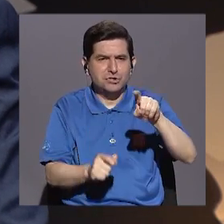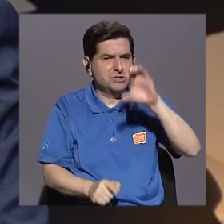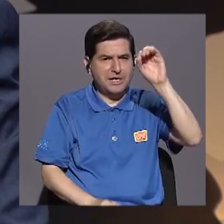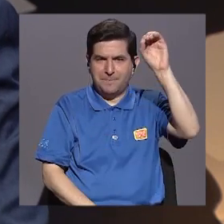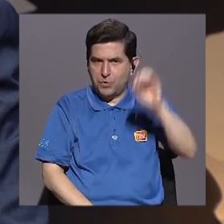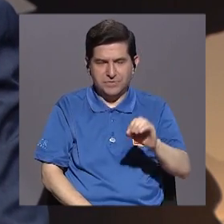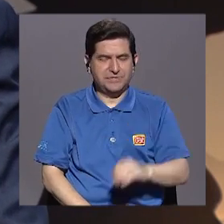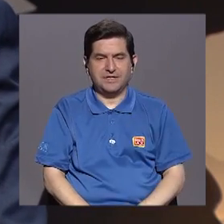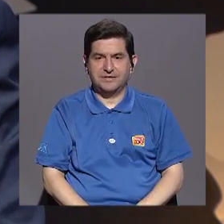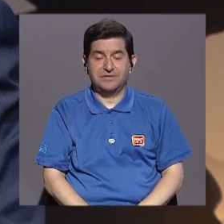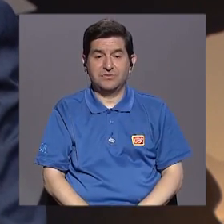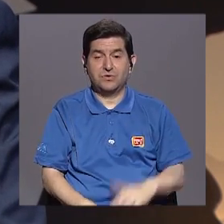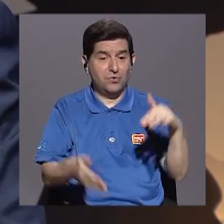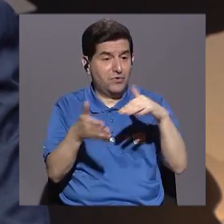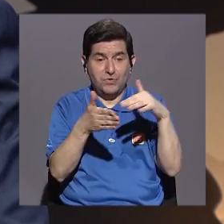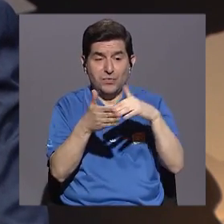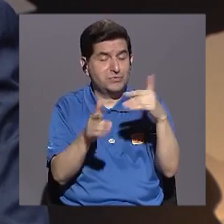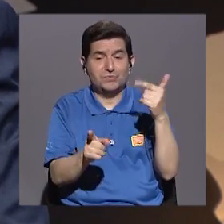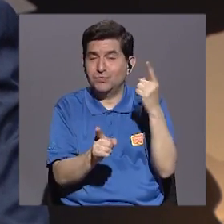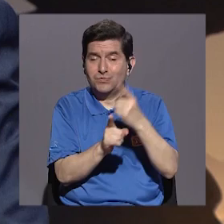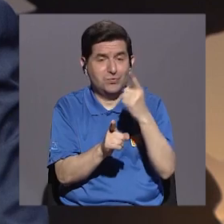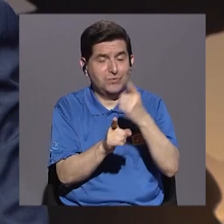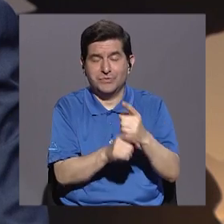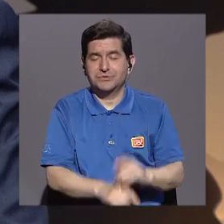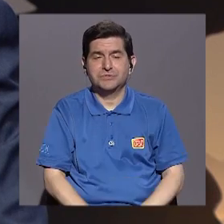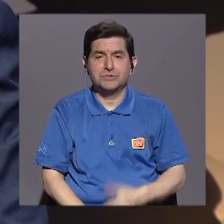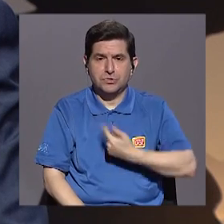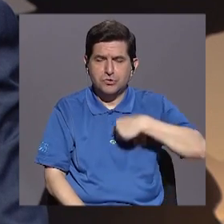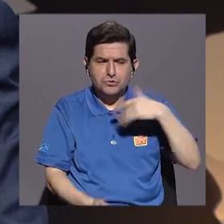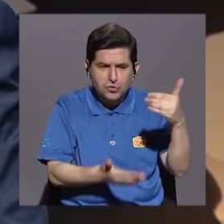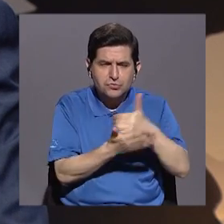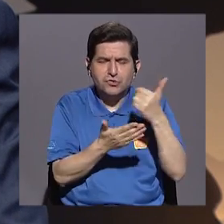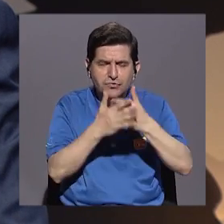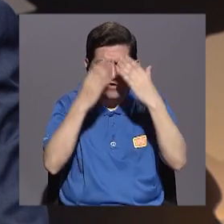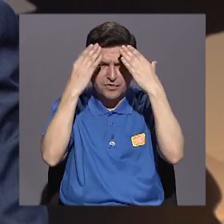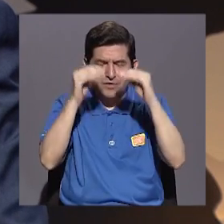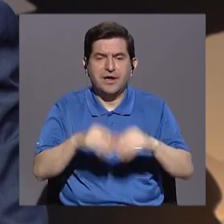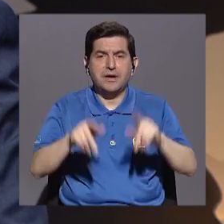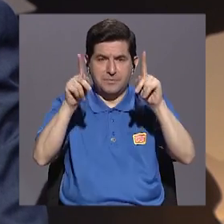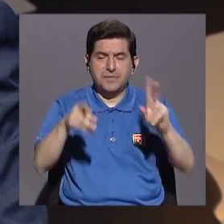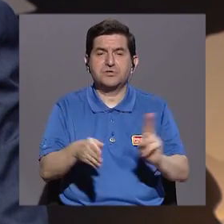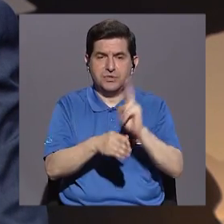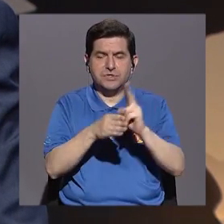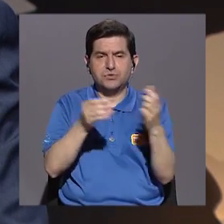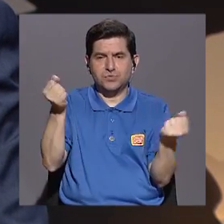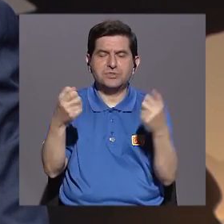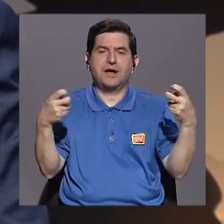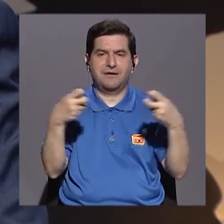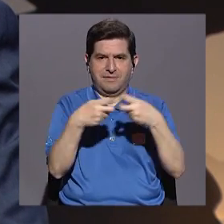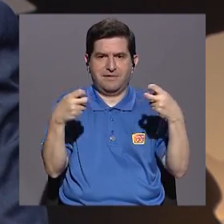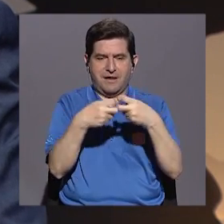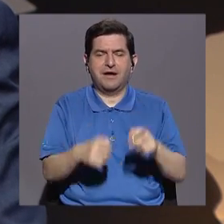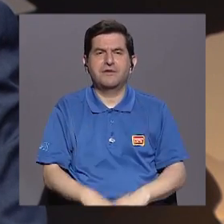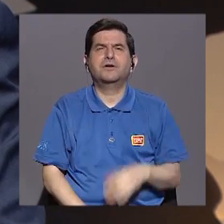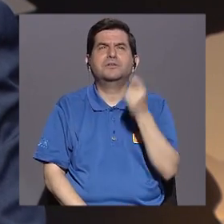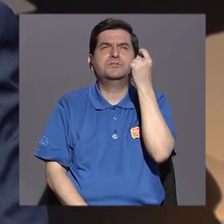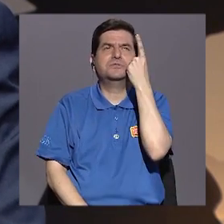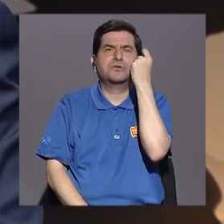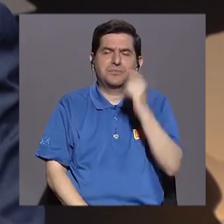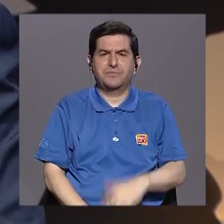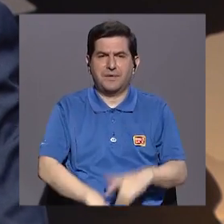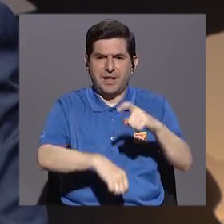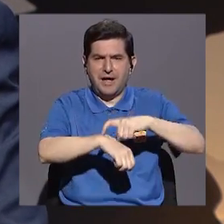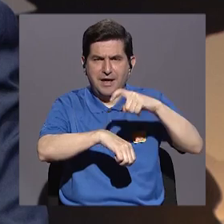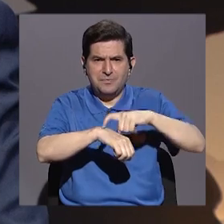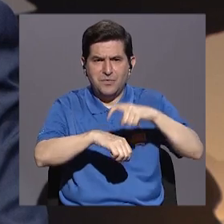porque no se ha hecho los estudios correspondientes nosotros hemos recolectado datos de algunos usuarios de vehículos eléctricos para poder entender a qué